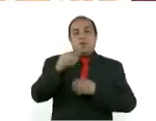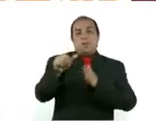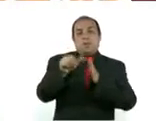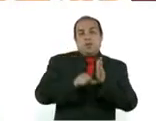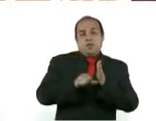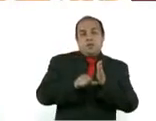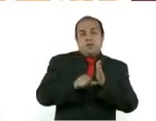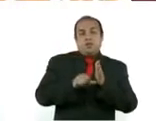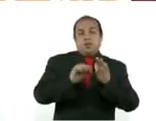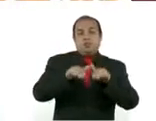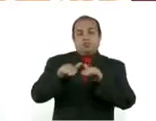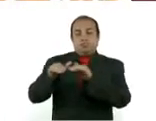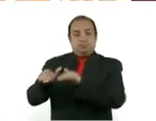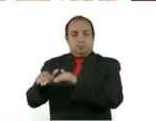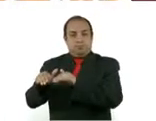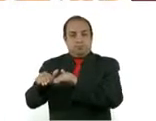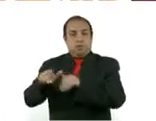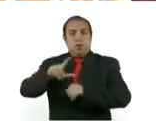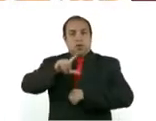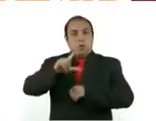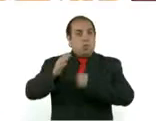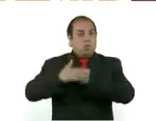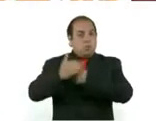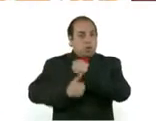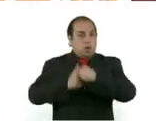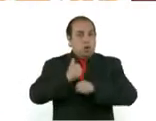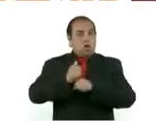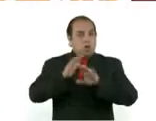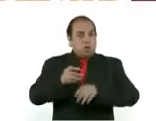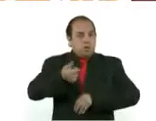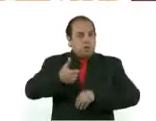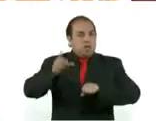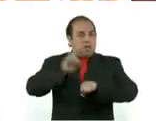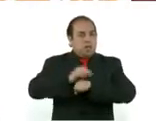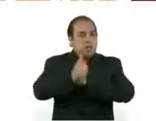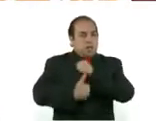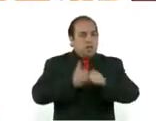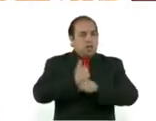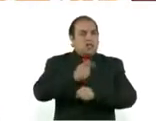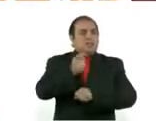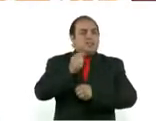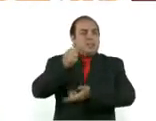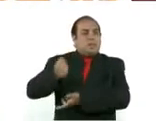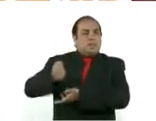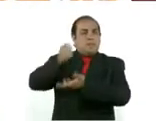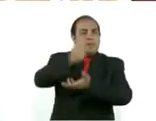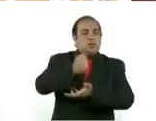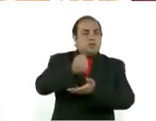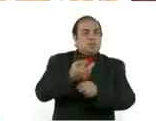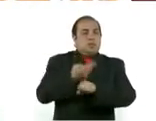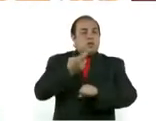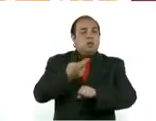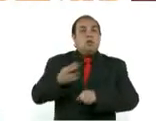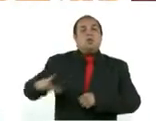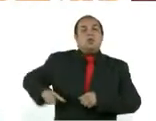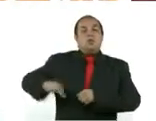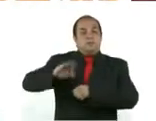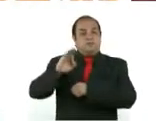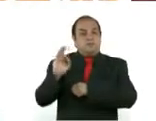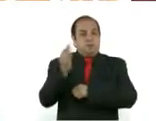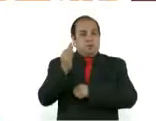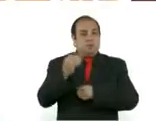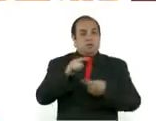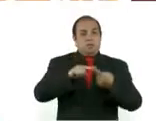pesos. Decimos inicial porque este año los vamos a registrar en conjunto y los vamos a ir incorporando en 3